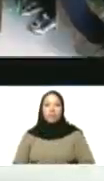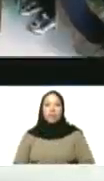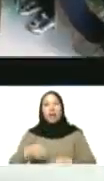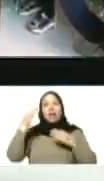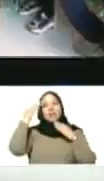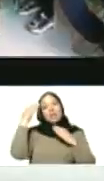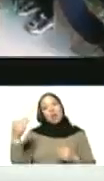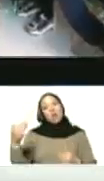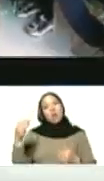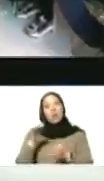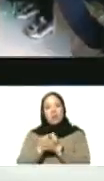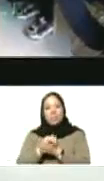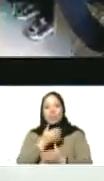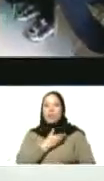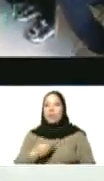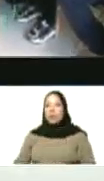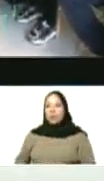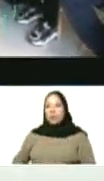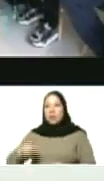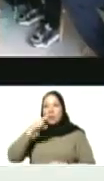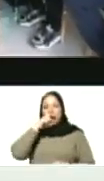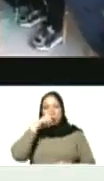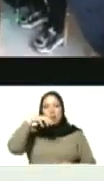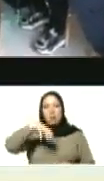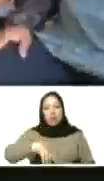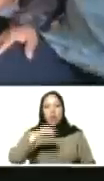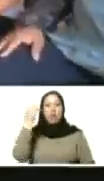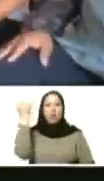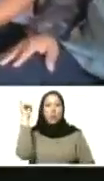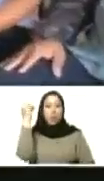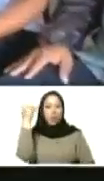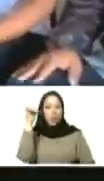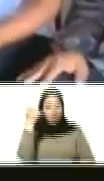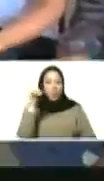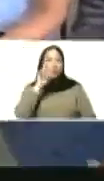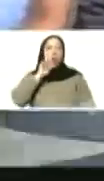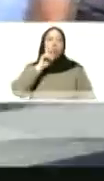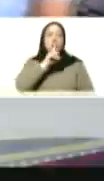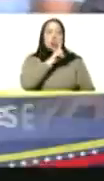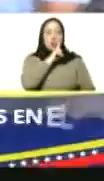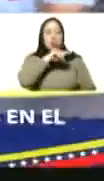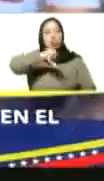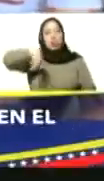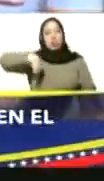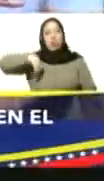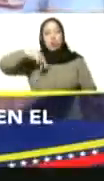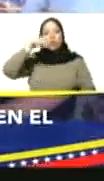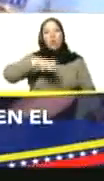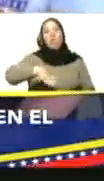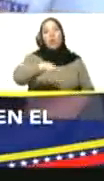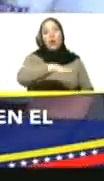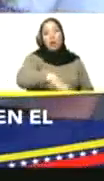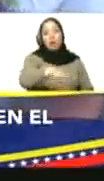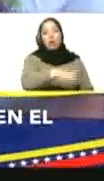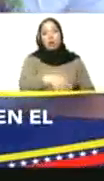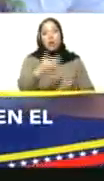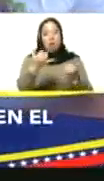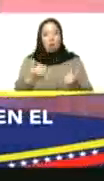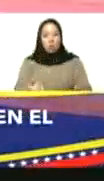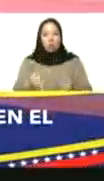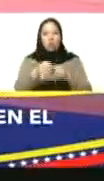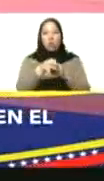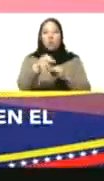Saludos, mi comandante presidente, desde nuestro estado Yaracuy, en nombre de nuestro pueblo. Nos encontramos exactamente en